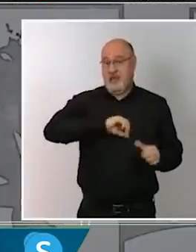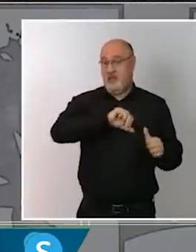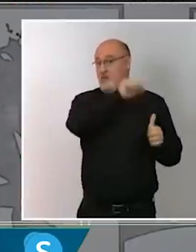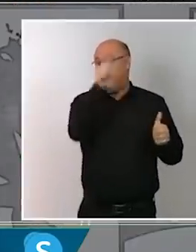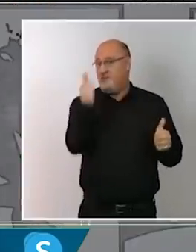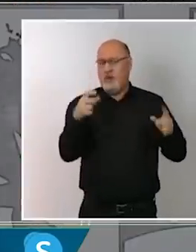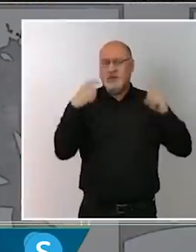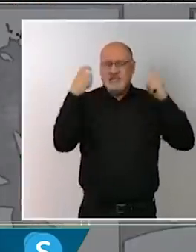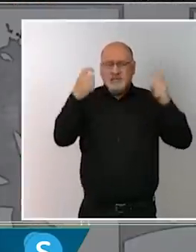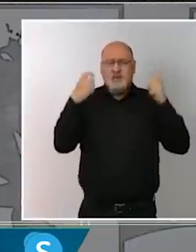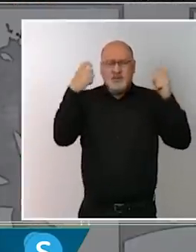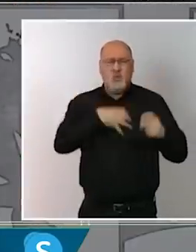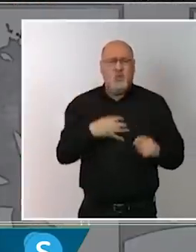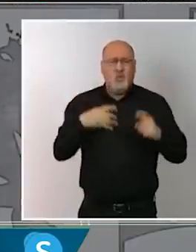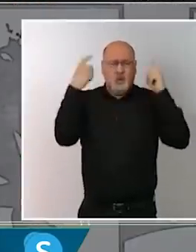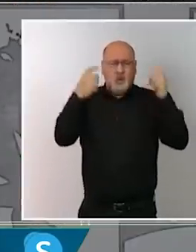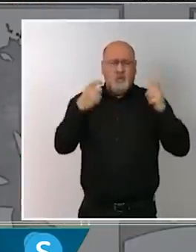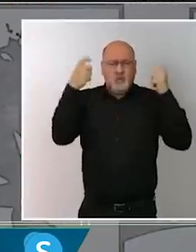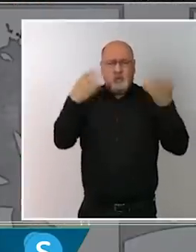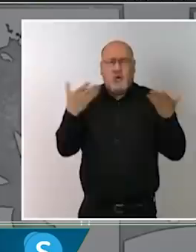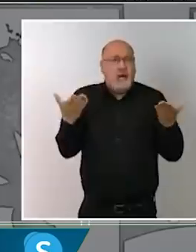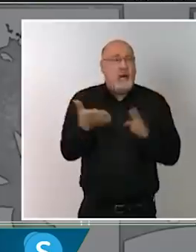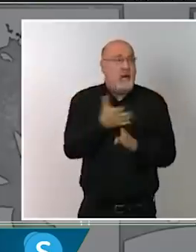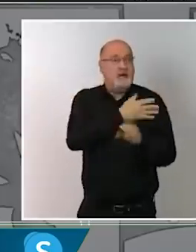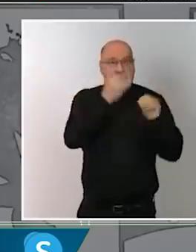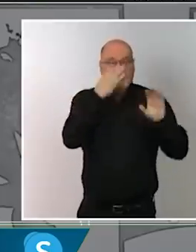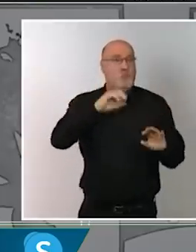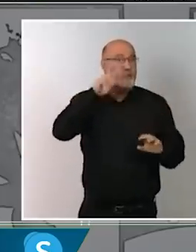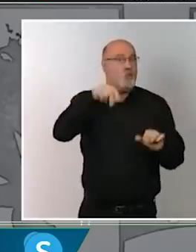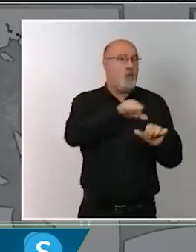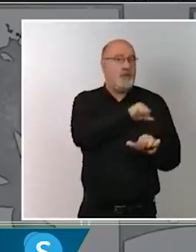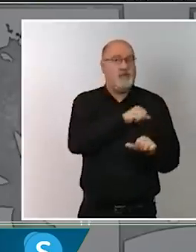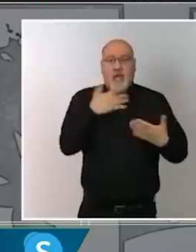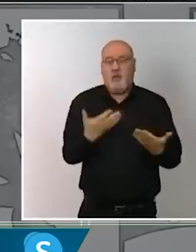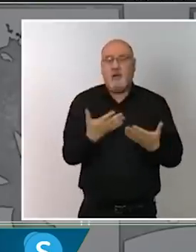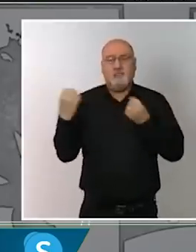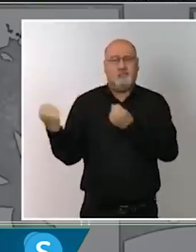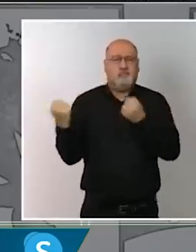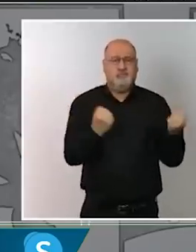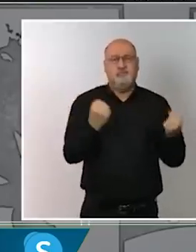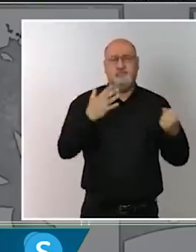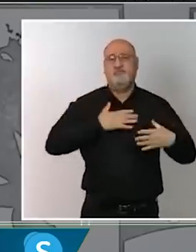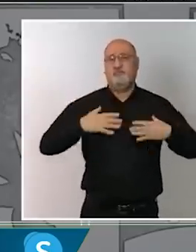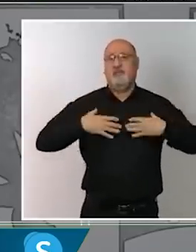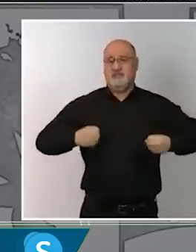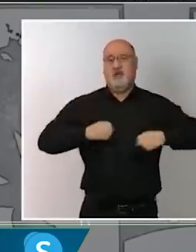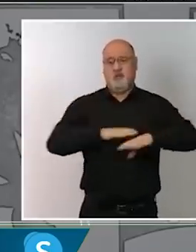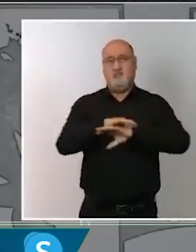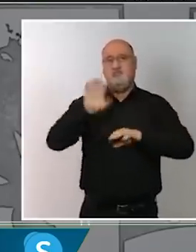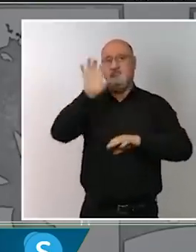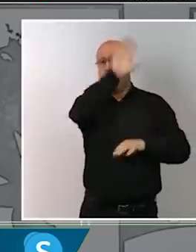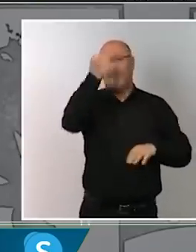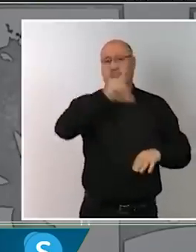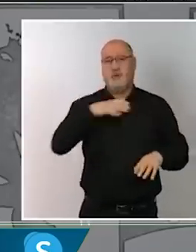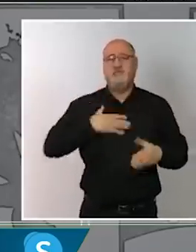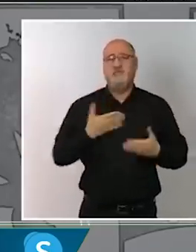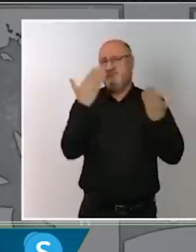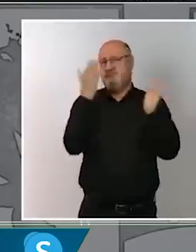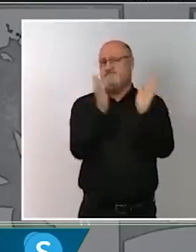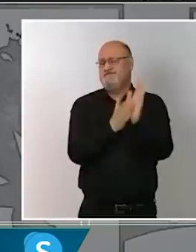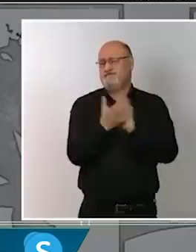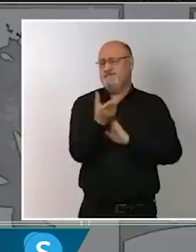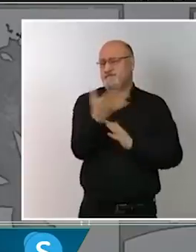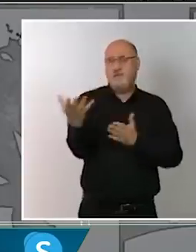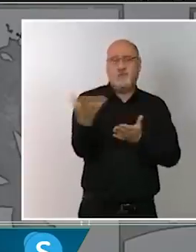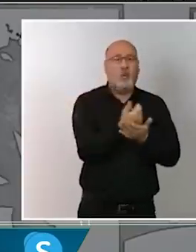sino que serían nacionales y estaríamos levantando el morro. En pleno mes de marzo, donde teníamos una semana santa, una campaña turística, se ha conseguido rebajar la cifra